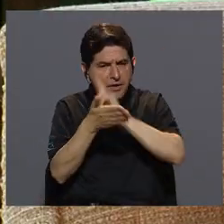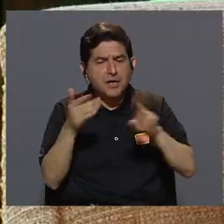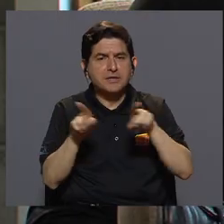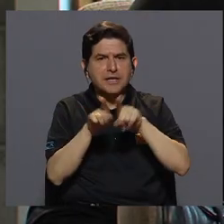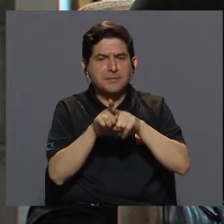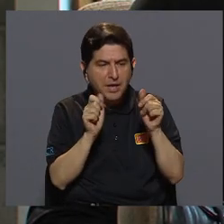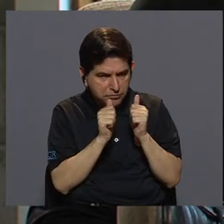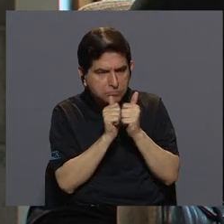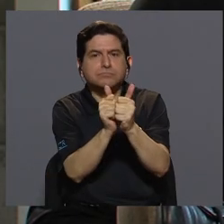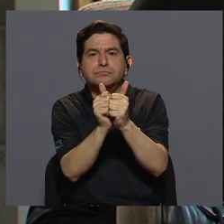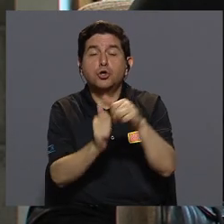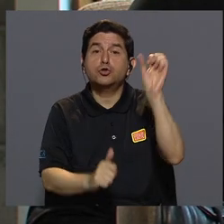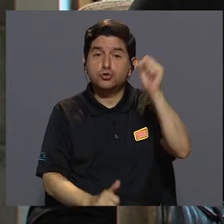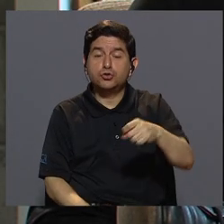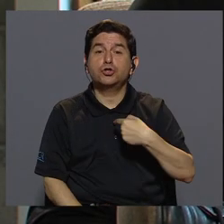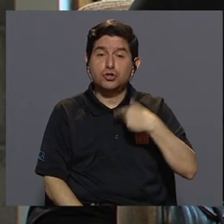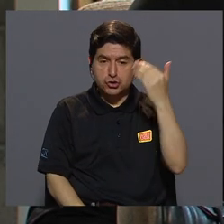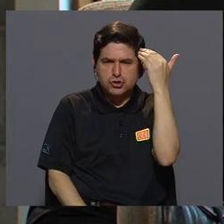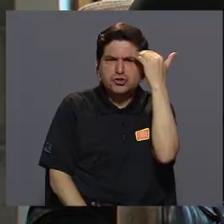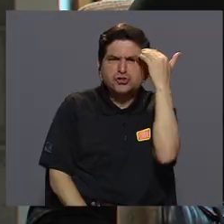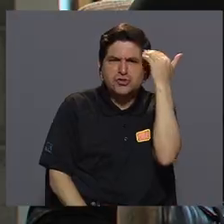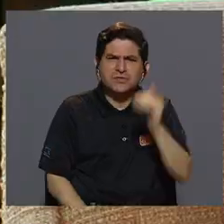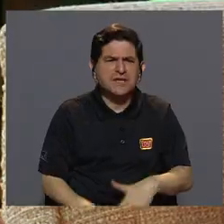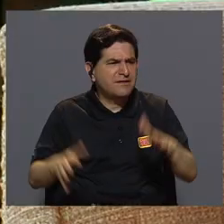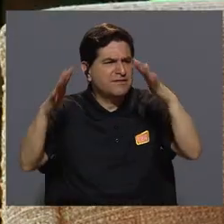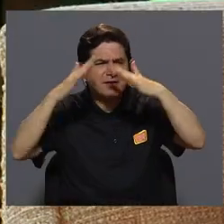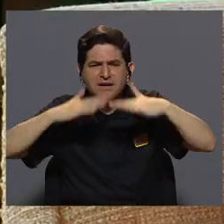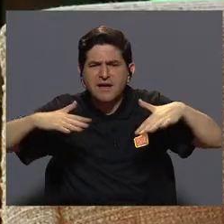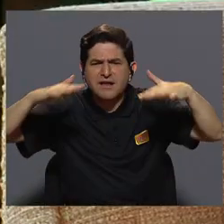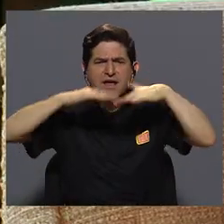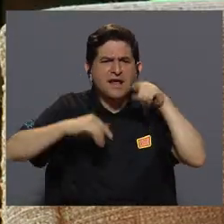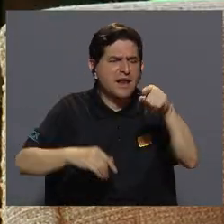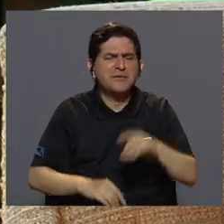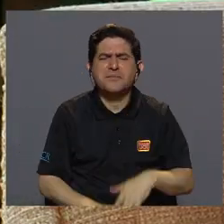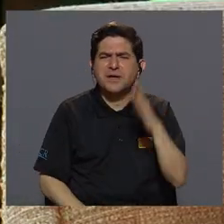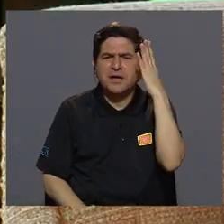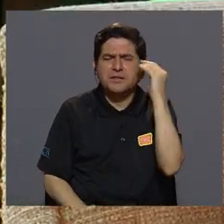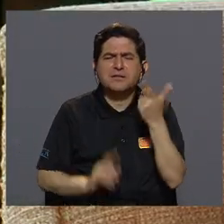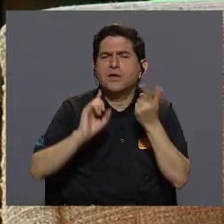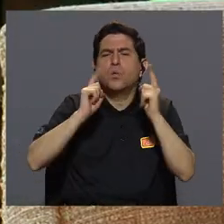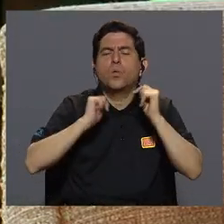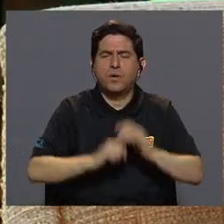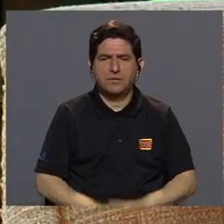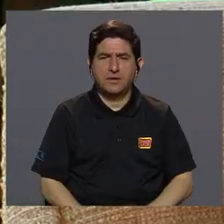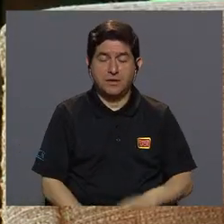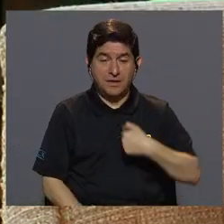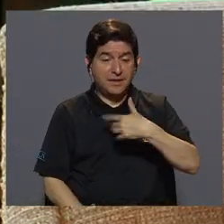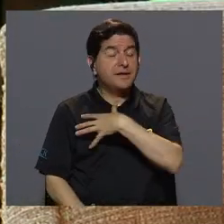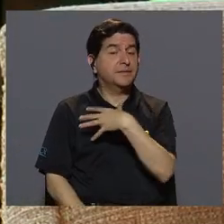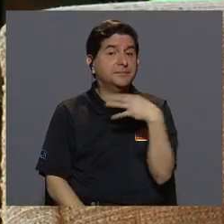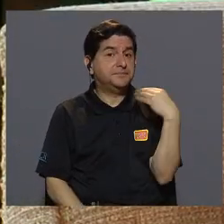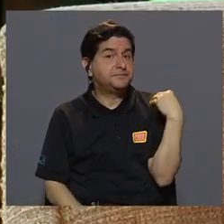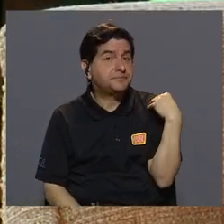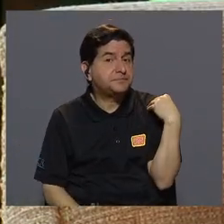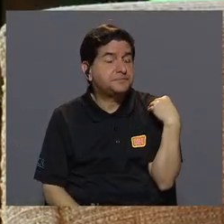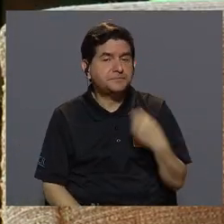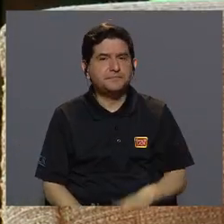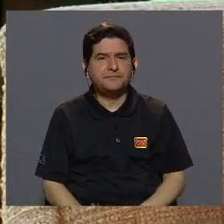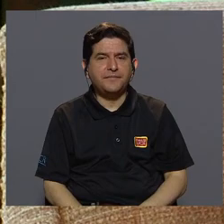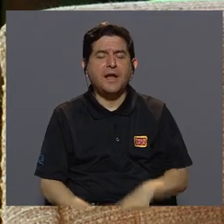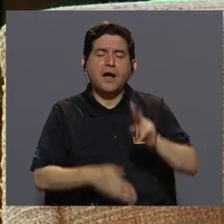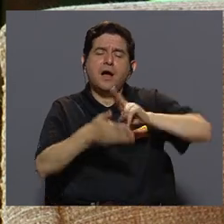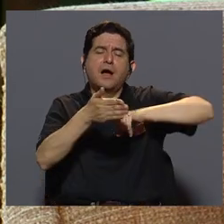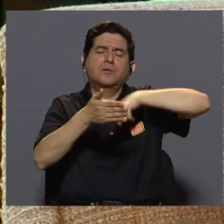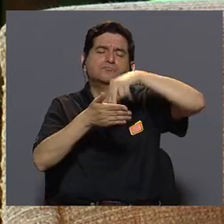universidad, sino ir con ellos. Ir con ellos para saber cuál era el ambiente que estaban ellos viviendo. Y además a mí me gustaba